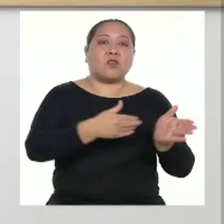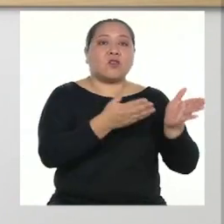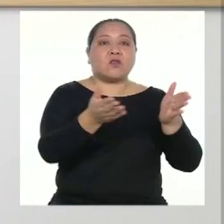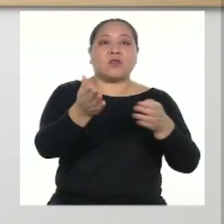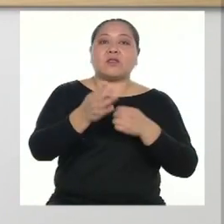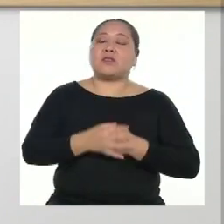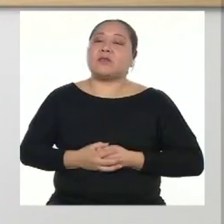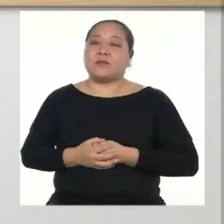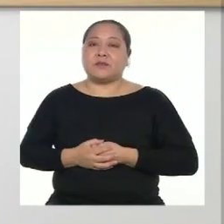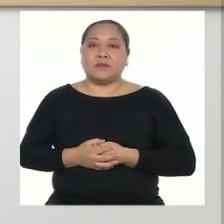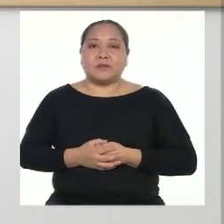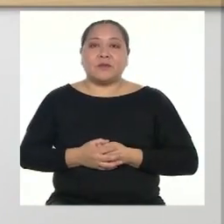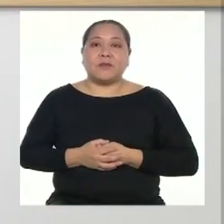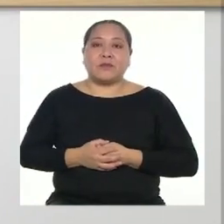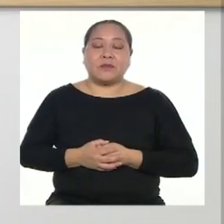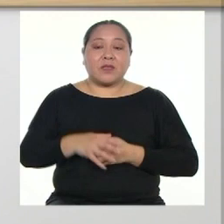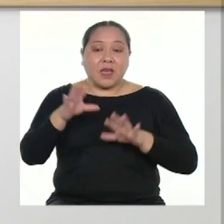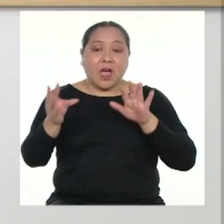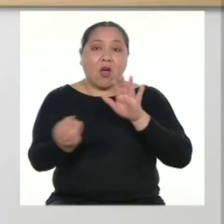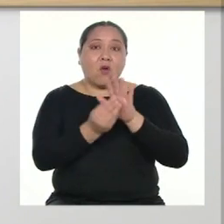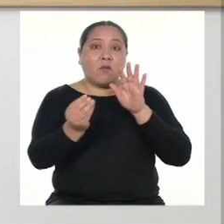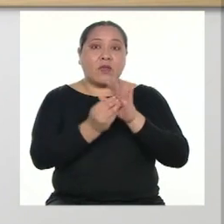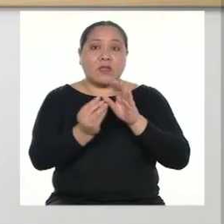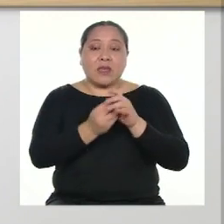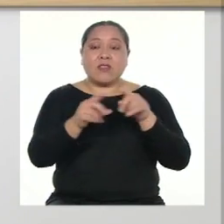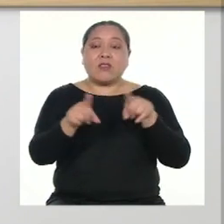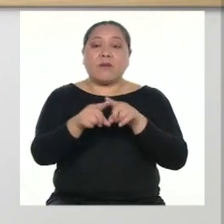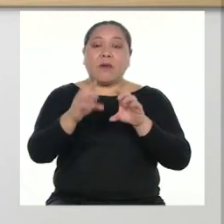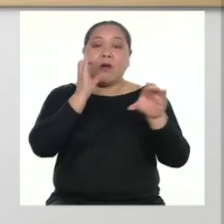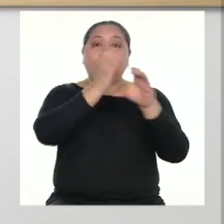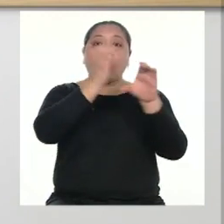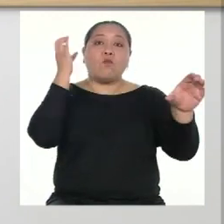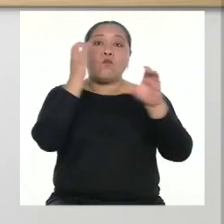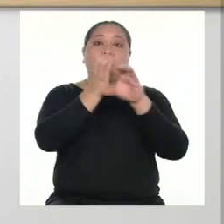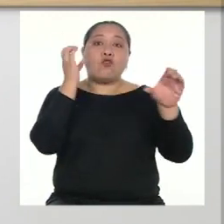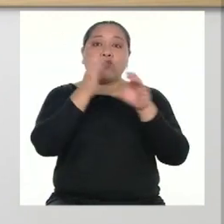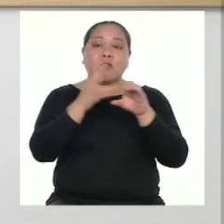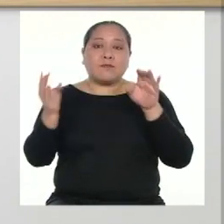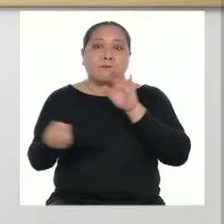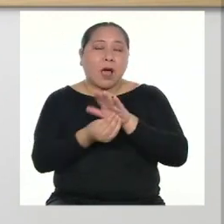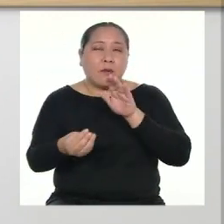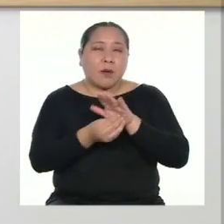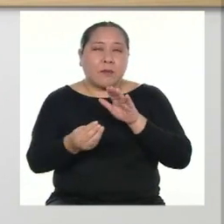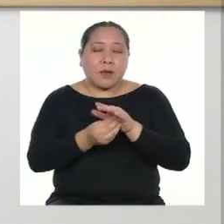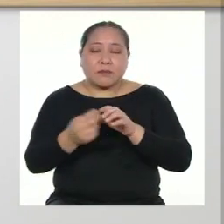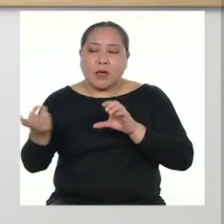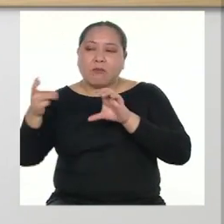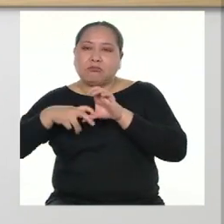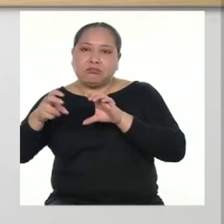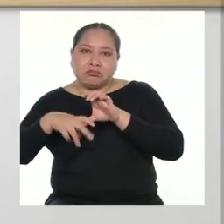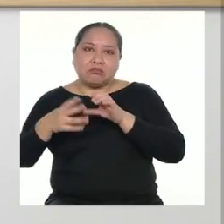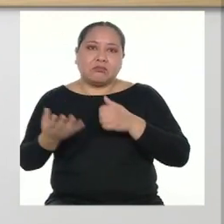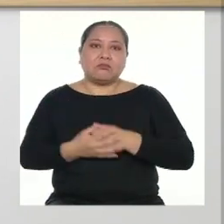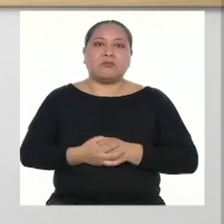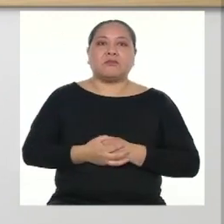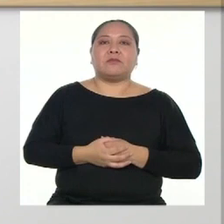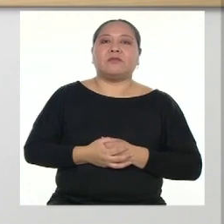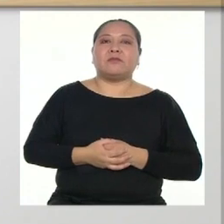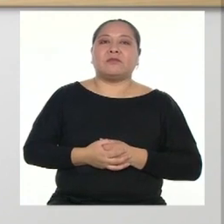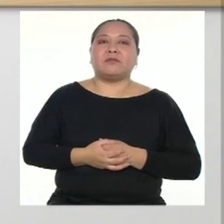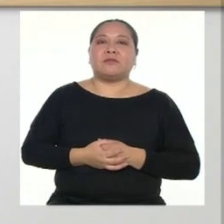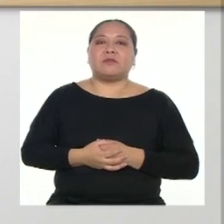ciudad y también aumentando la flota vehicular considerablemente. Una de las